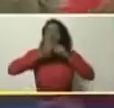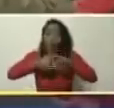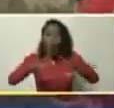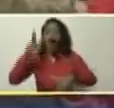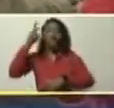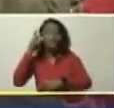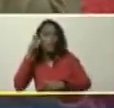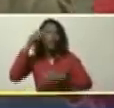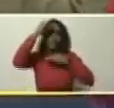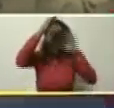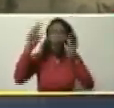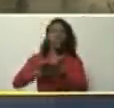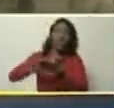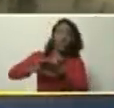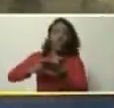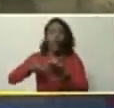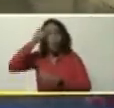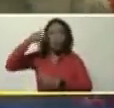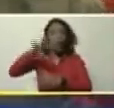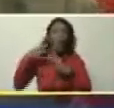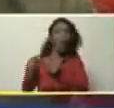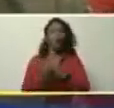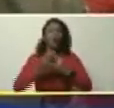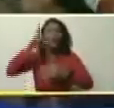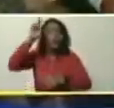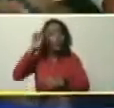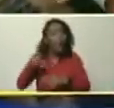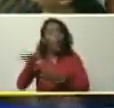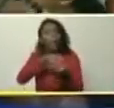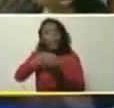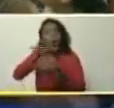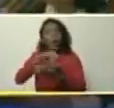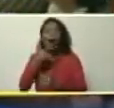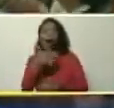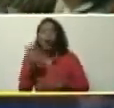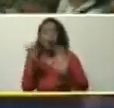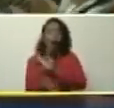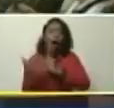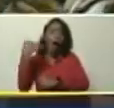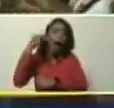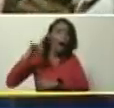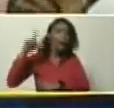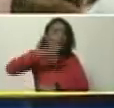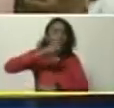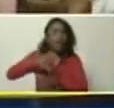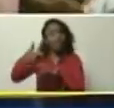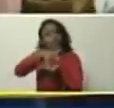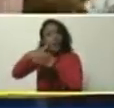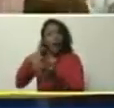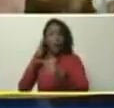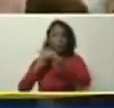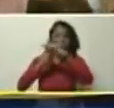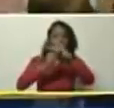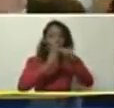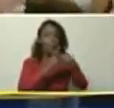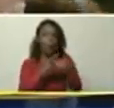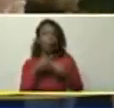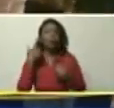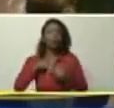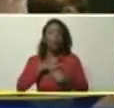escuchando y resolviendo con el pueblo todos los problemas que surjan, todas las debilidades que encontremos en el